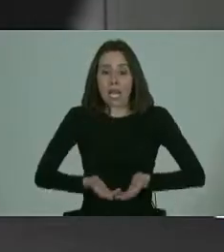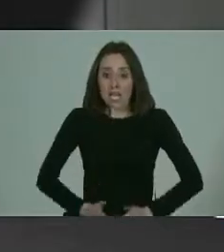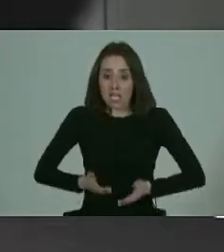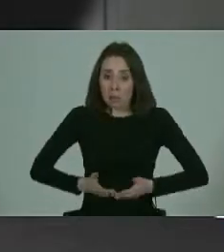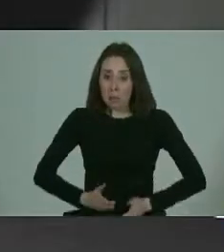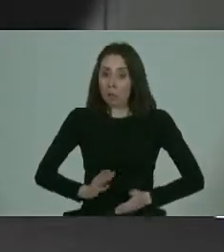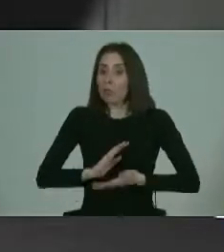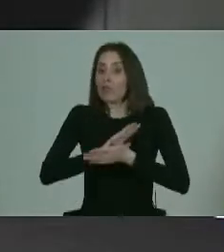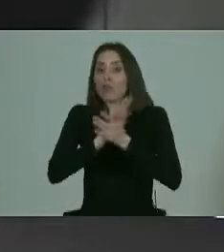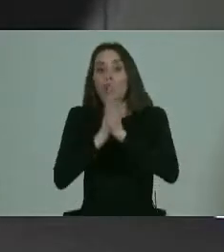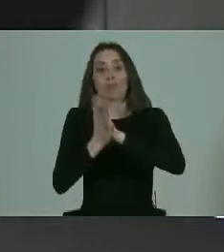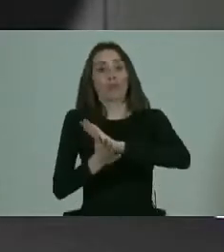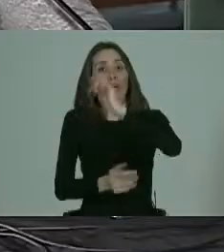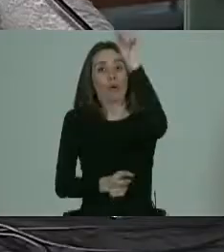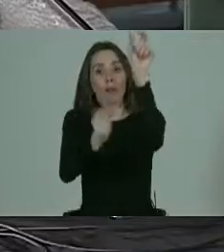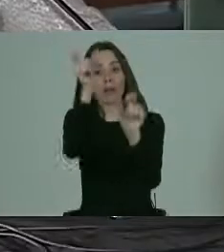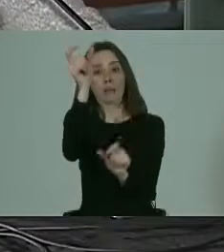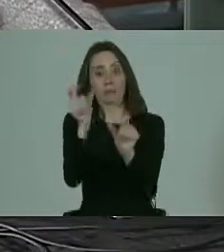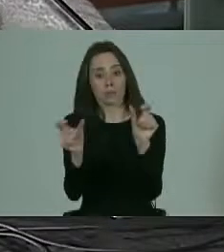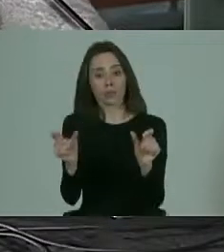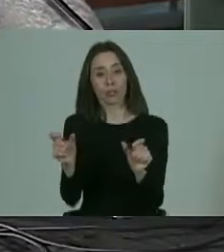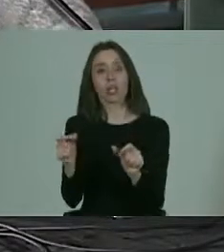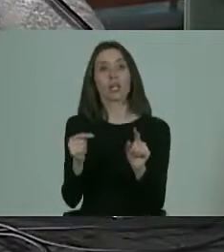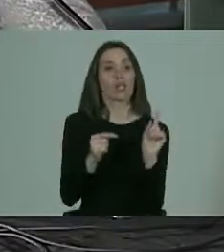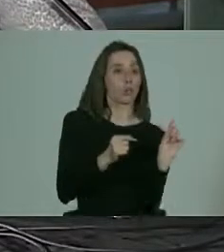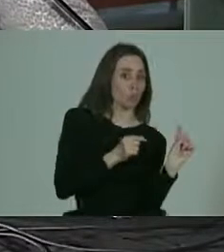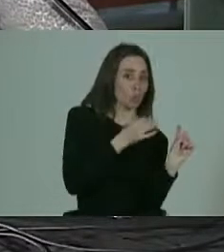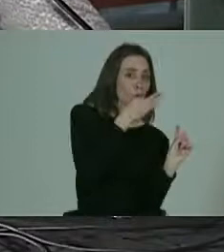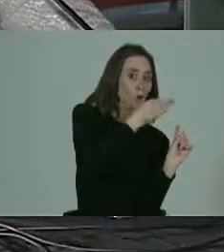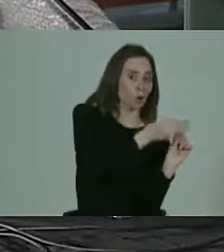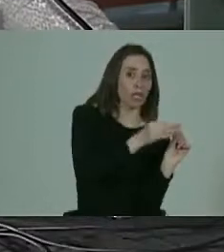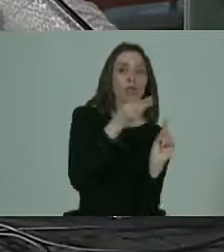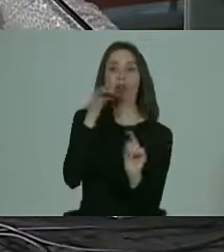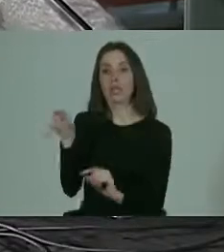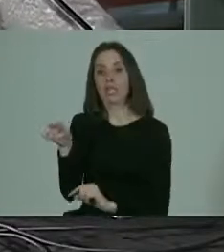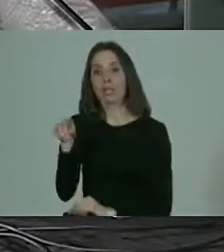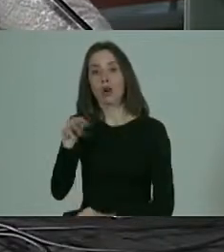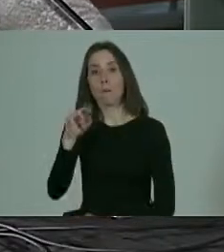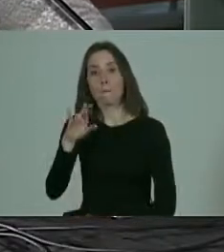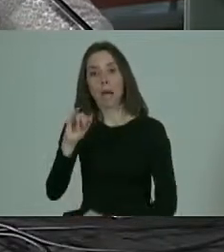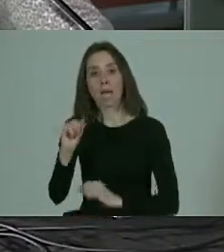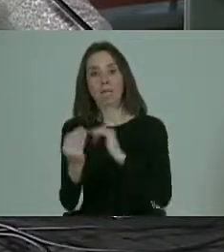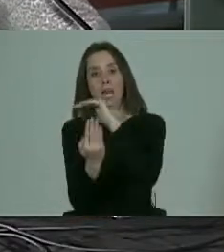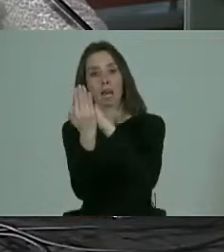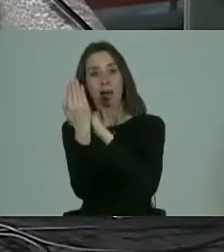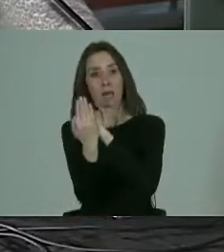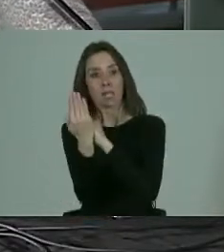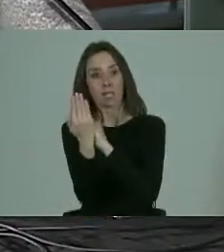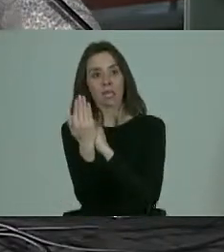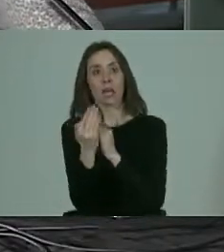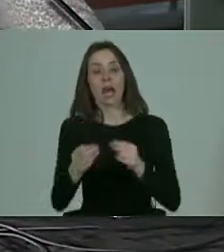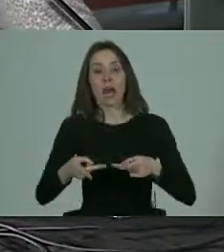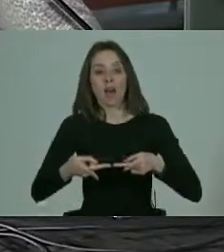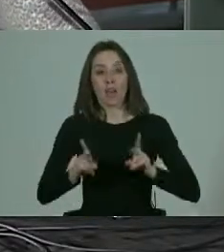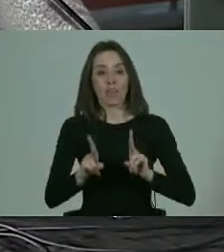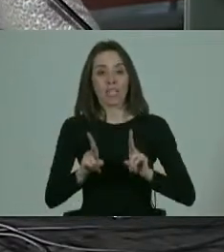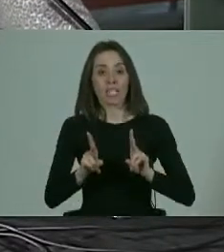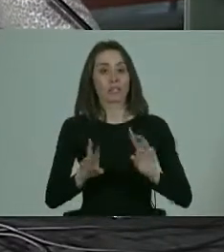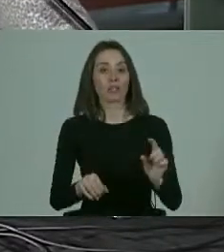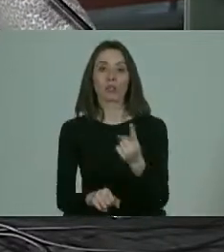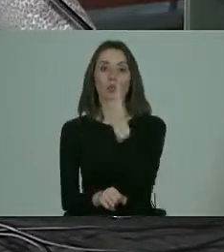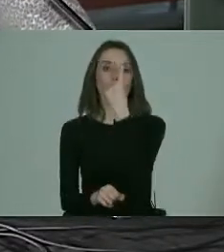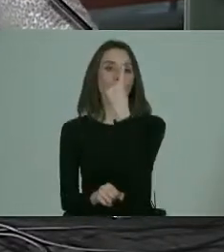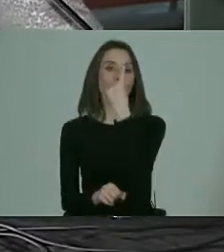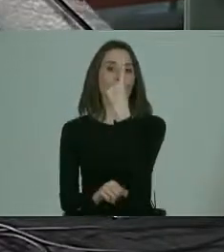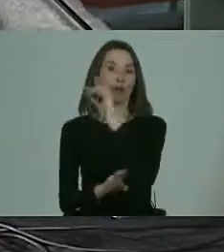y yo quiero volver a insistir algo que tú has dicho y que dijo en la mañana los derechos son uno solo